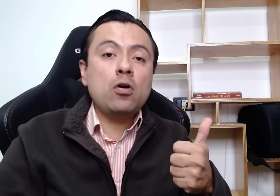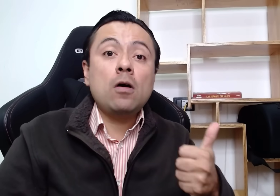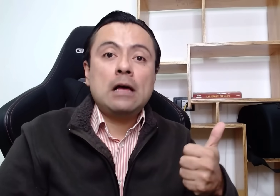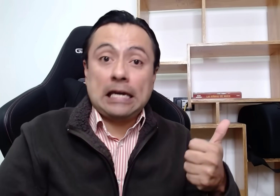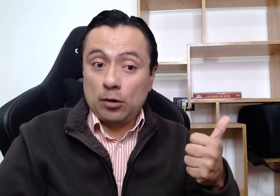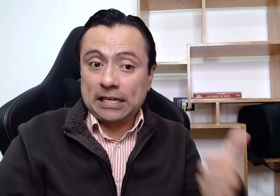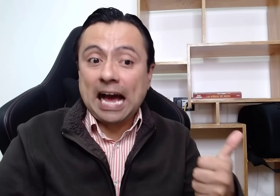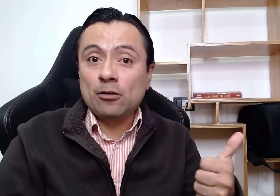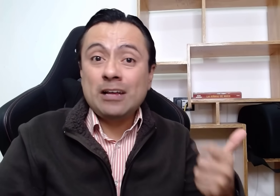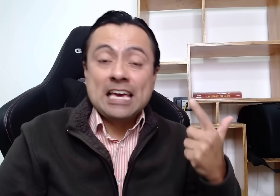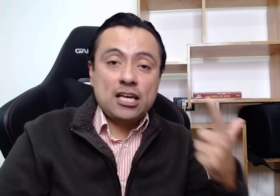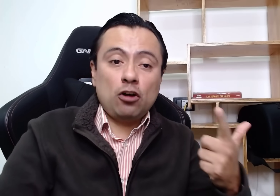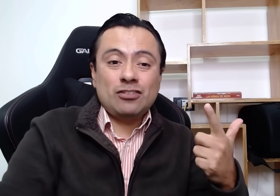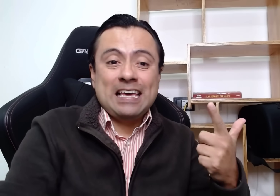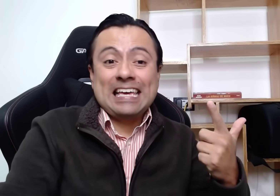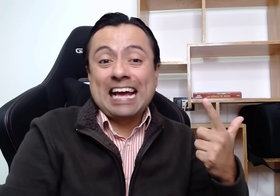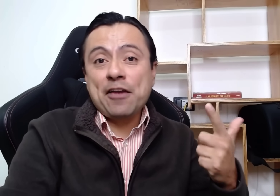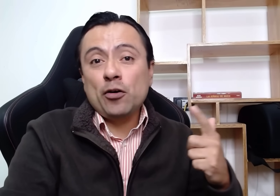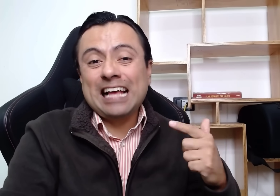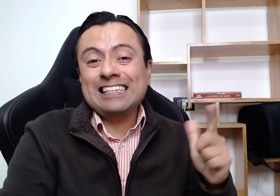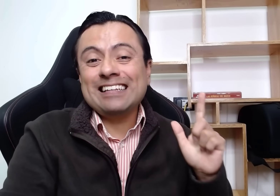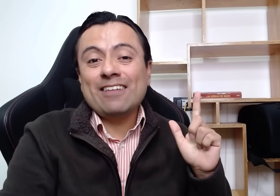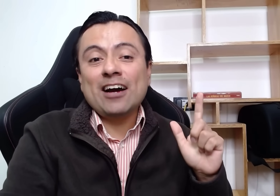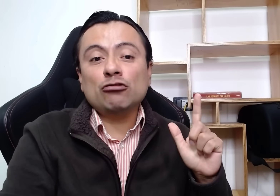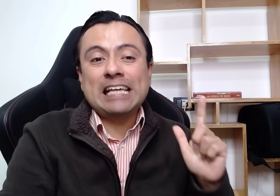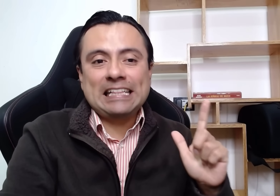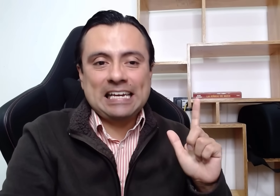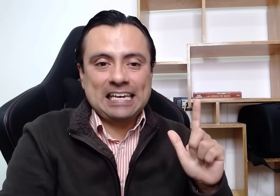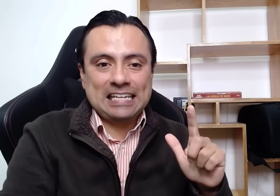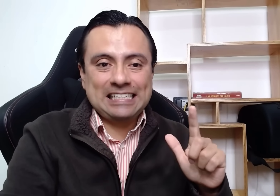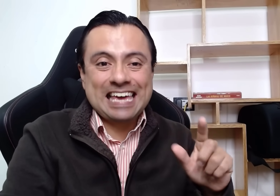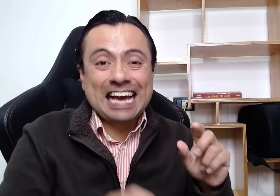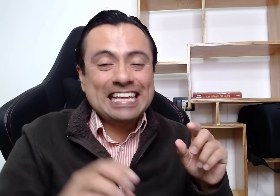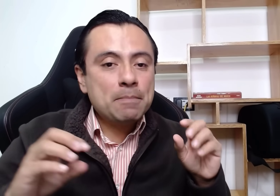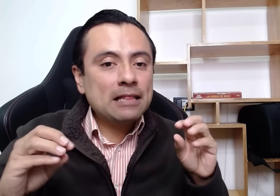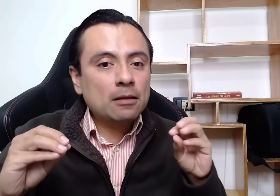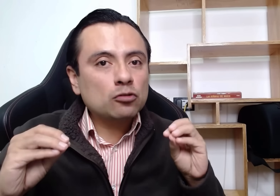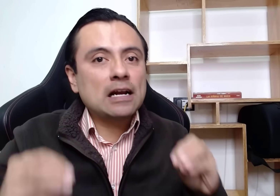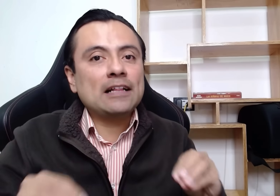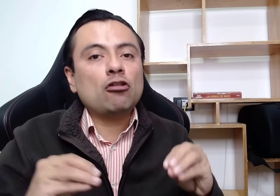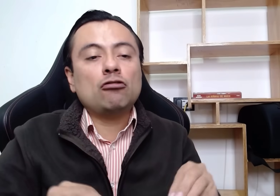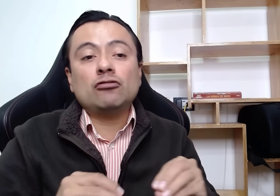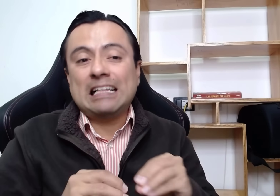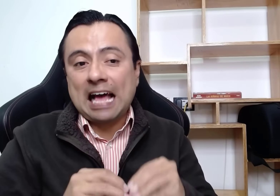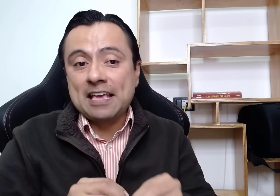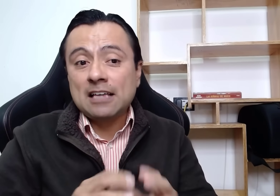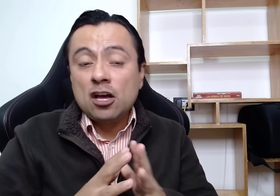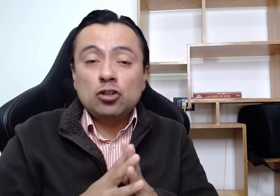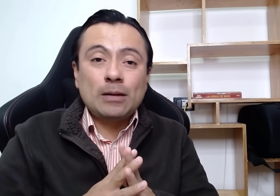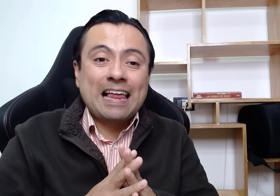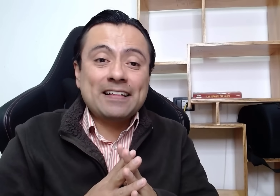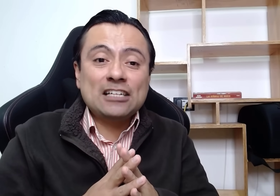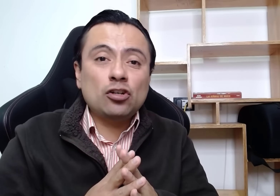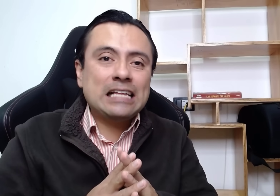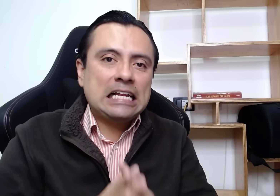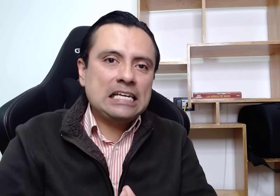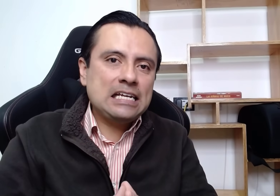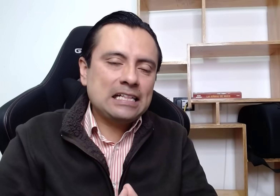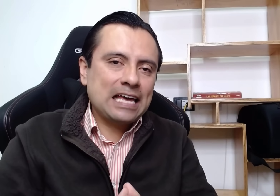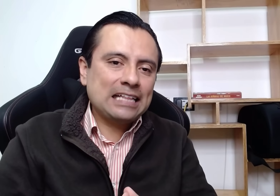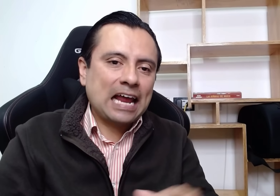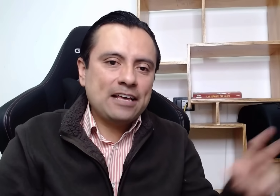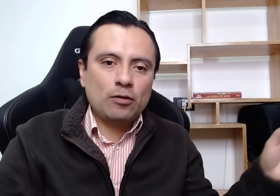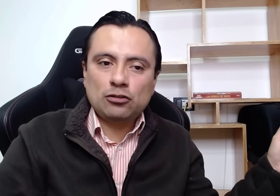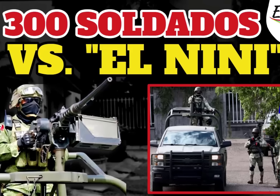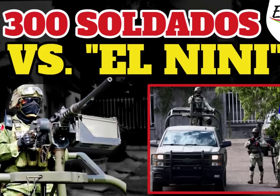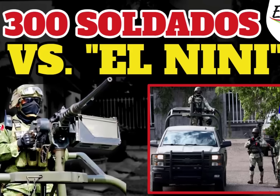versiones. Uno, que lo entregaron, y dos, que cayó gracias a trabajos de inteligencia. Y aquí también te mostraré todos los detalles. Sobre la detención del Nini